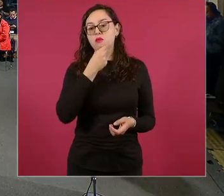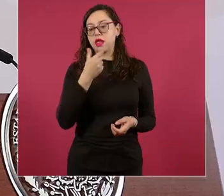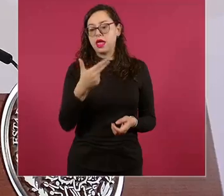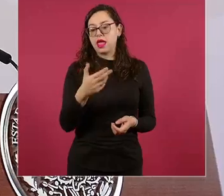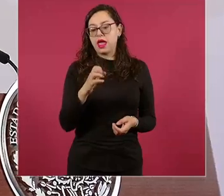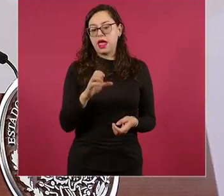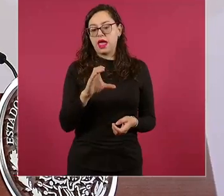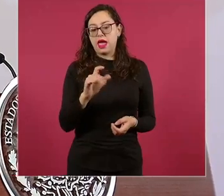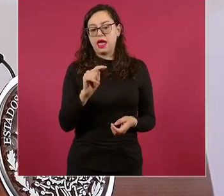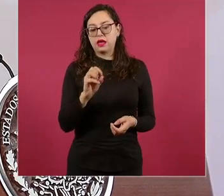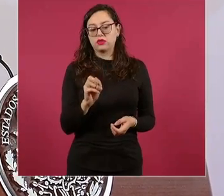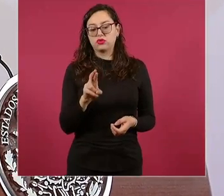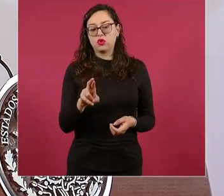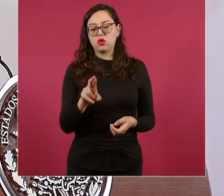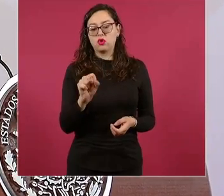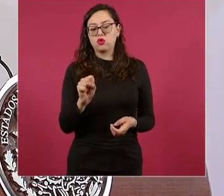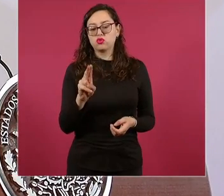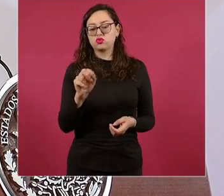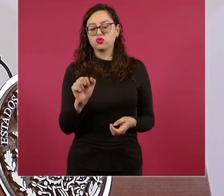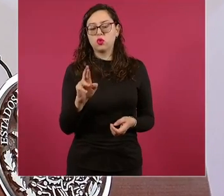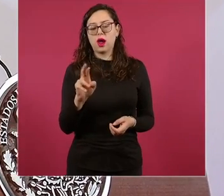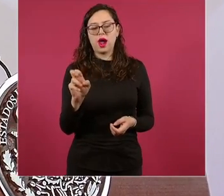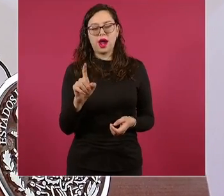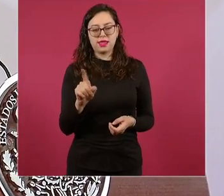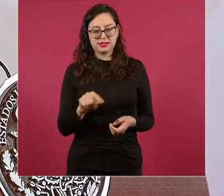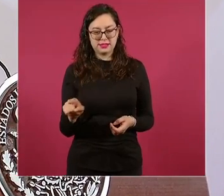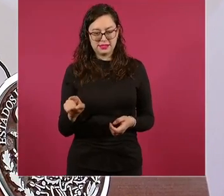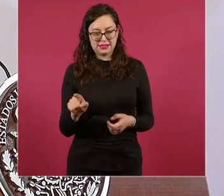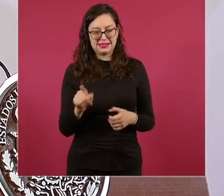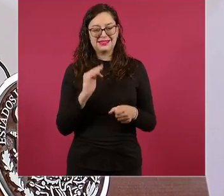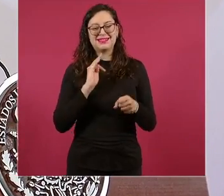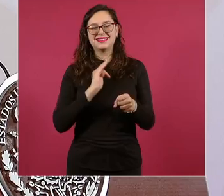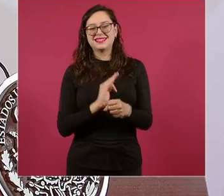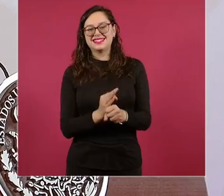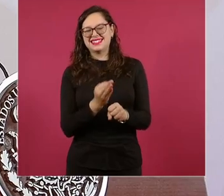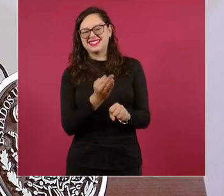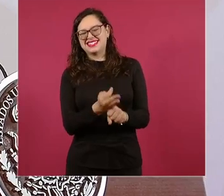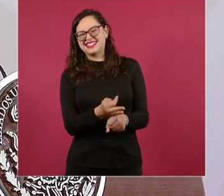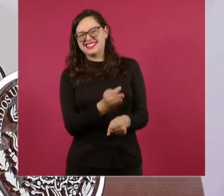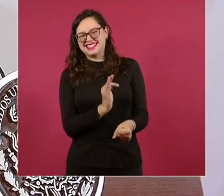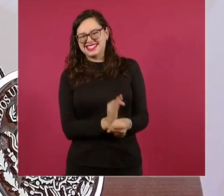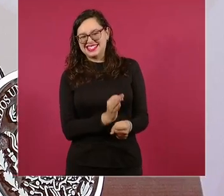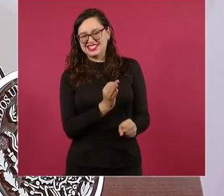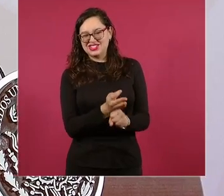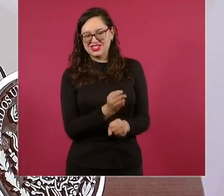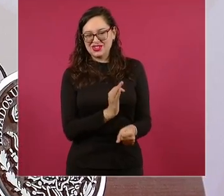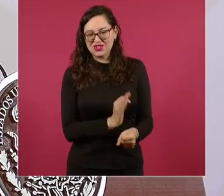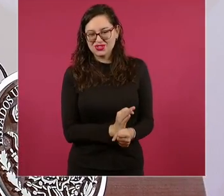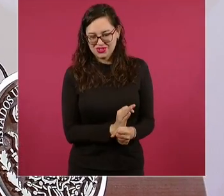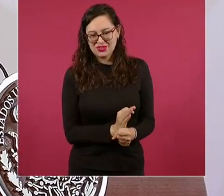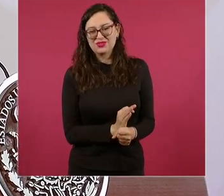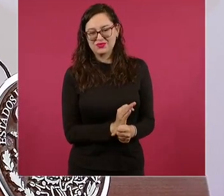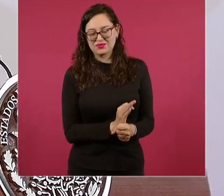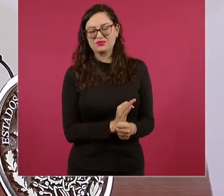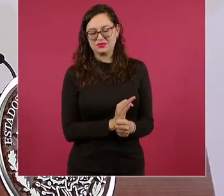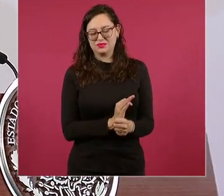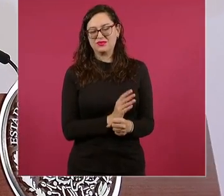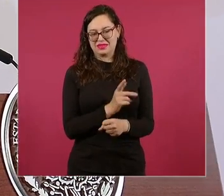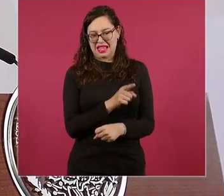Esta comedia creo que la grabó, la